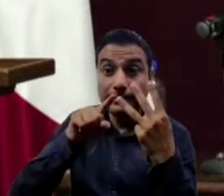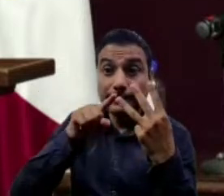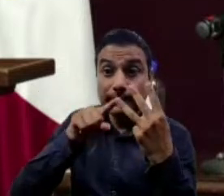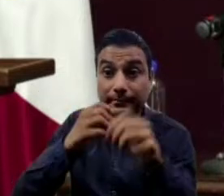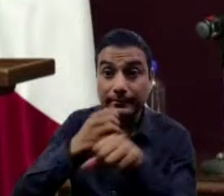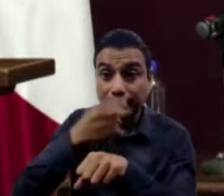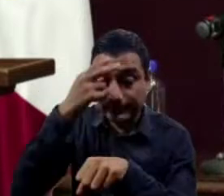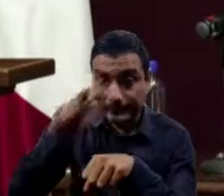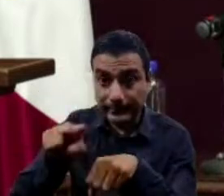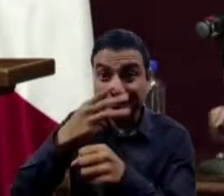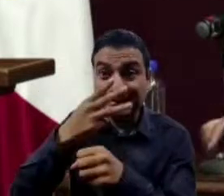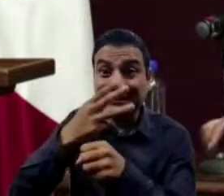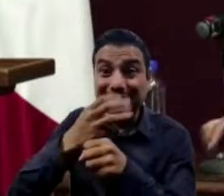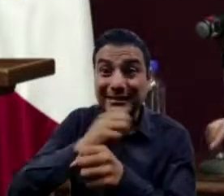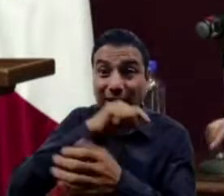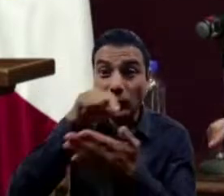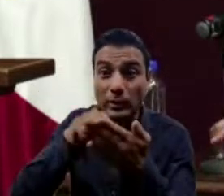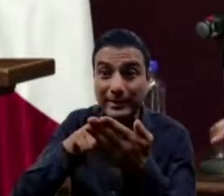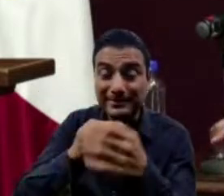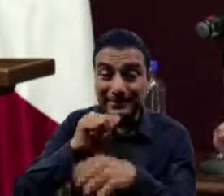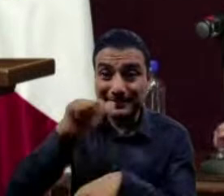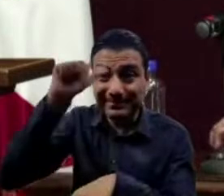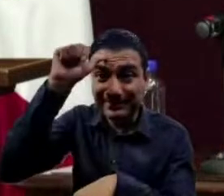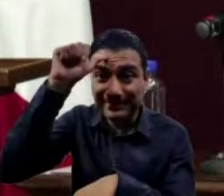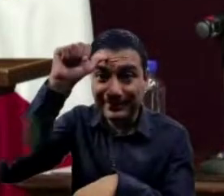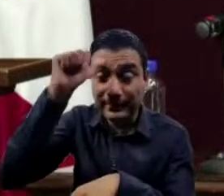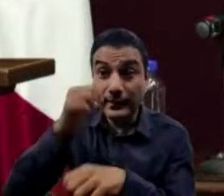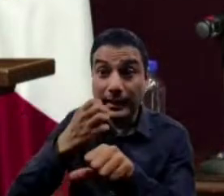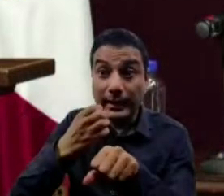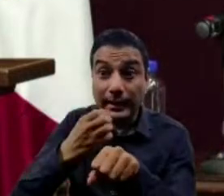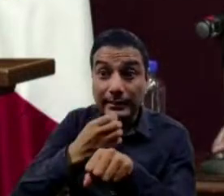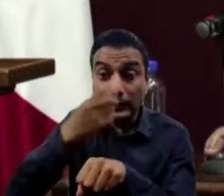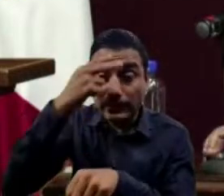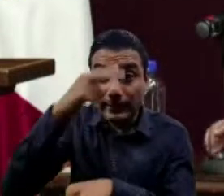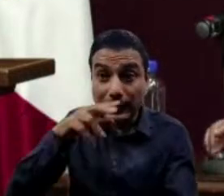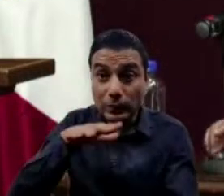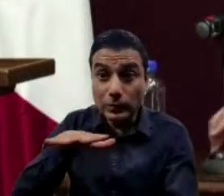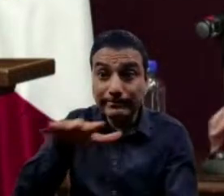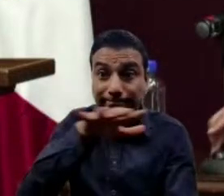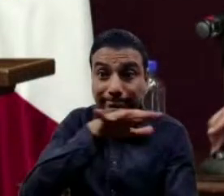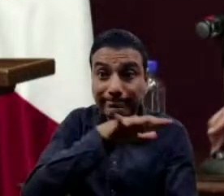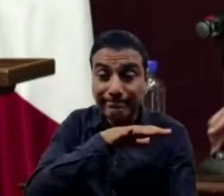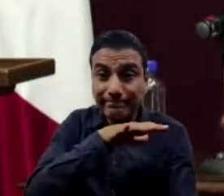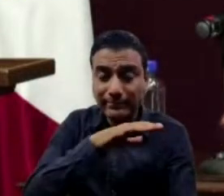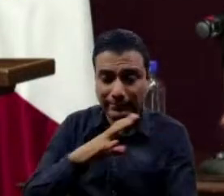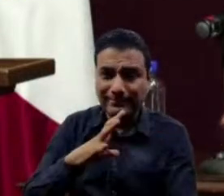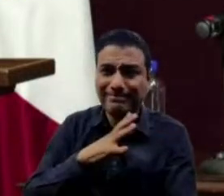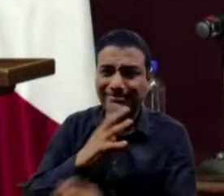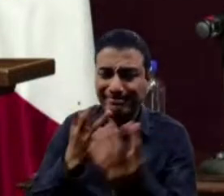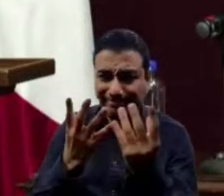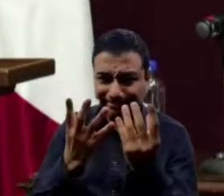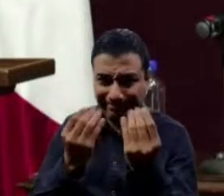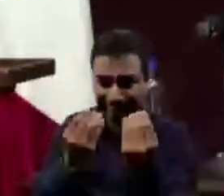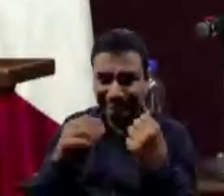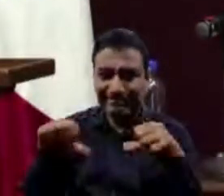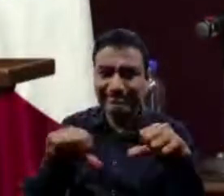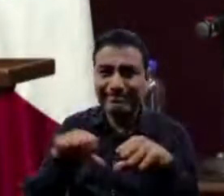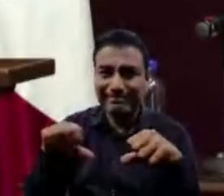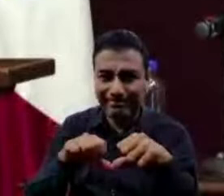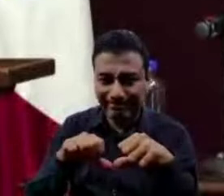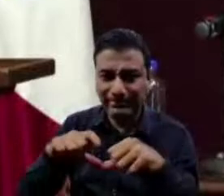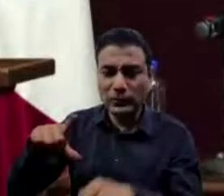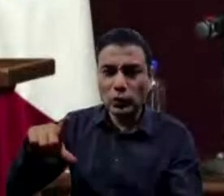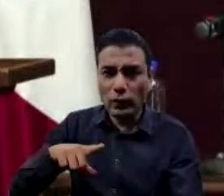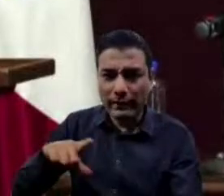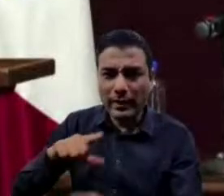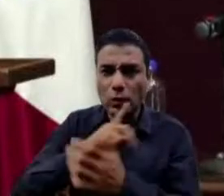pasa por alto el hecho de que en el Estado de México ha venido implementando diversas acciones políticas públicas o programas